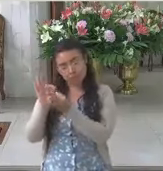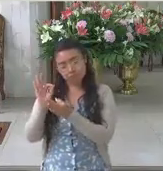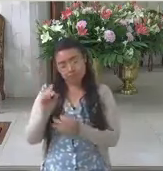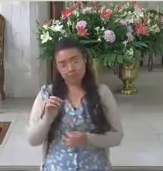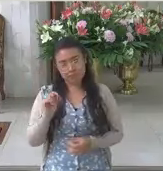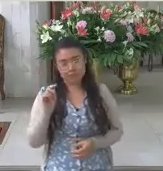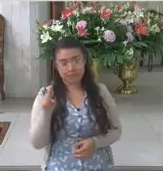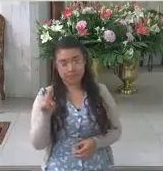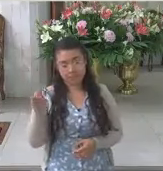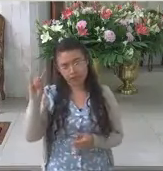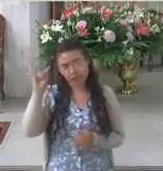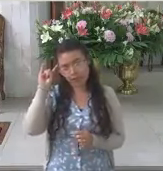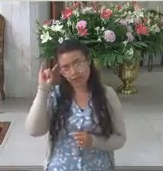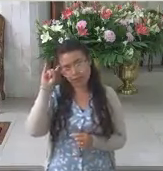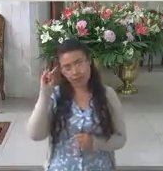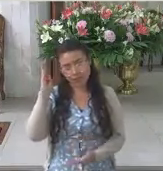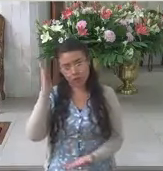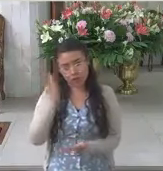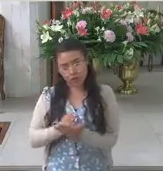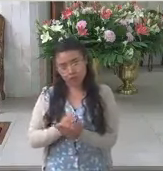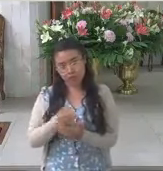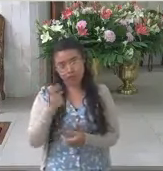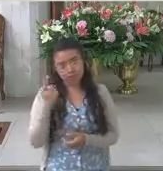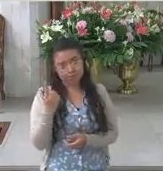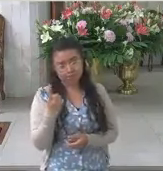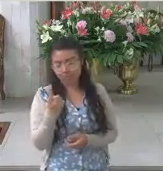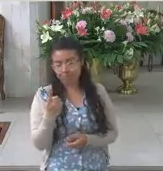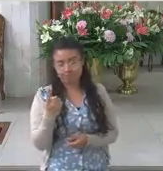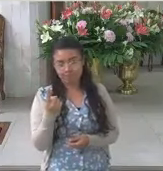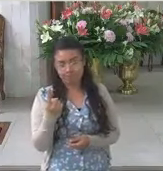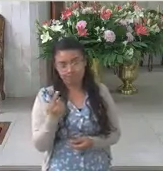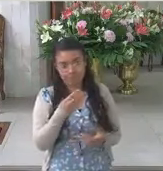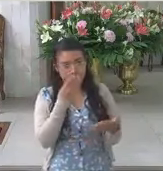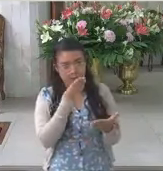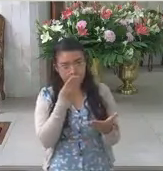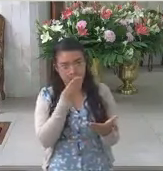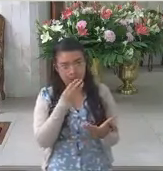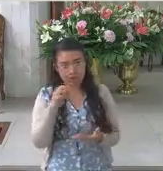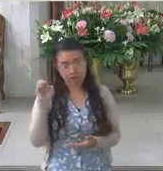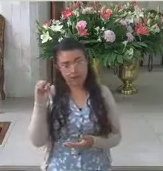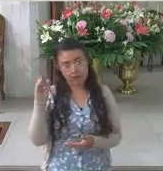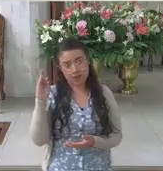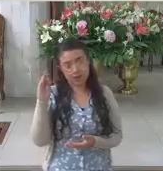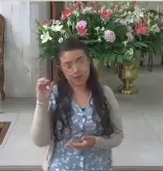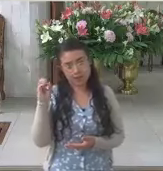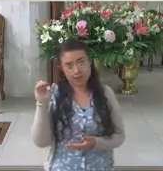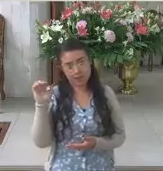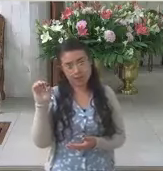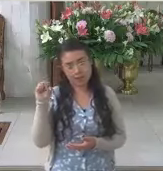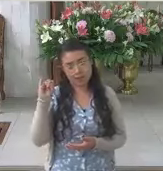dice efesios capítulo 6 huestes espirituales de maldad en las